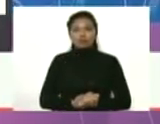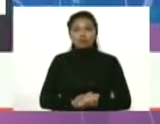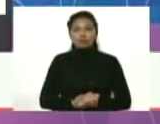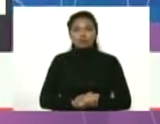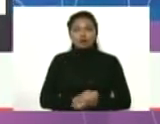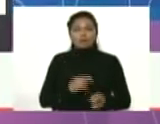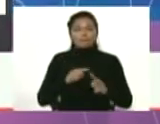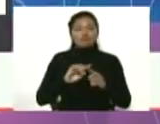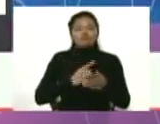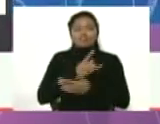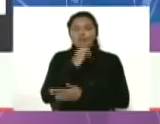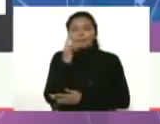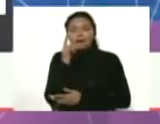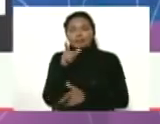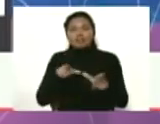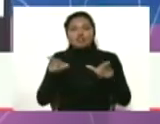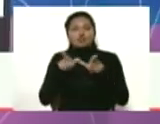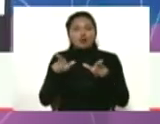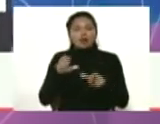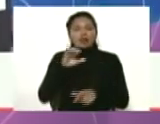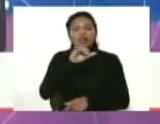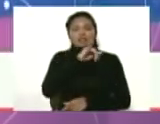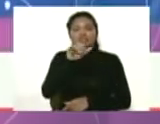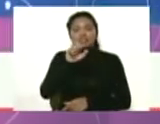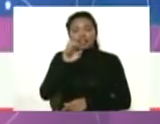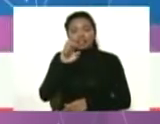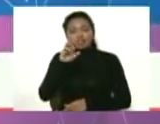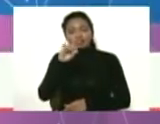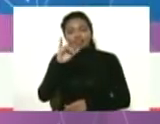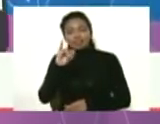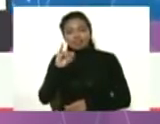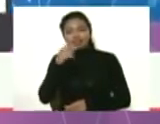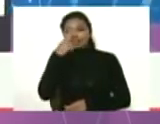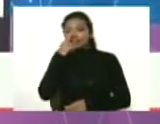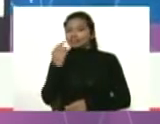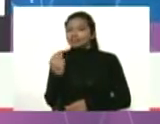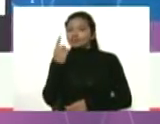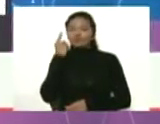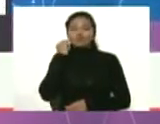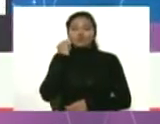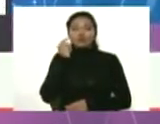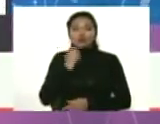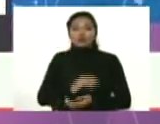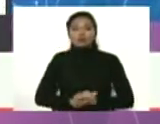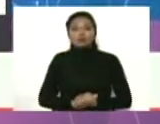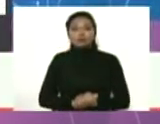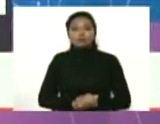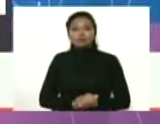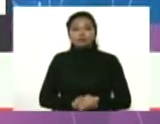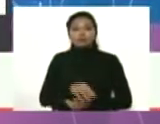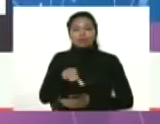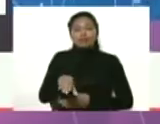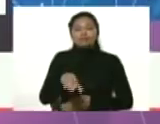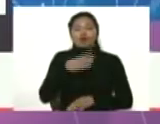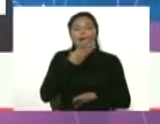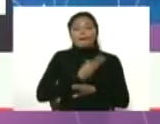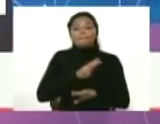Punta de Mata, de la CEDI, Ezequiel Zamora, la estructura de la milicia del Estado